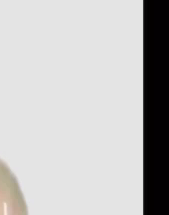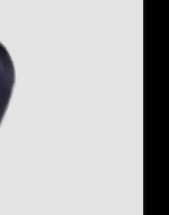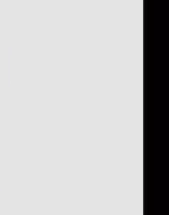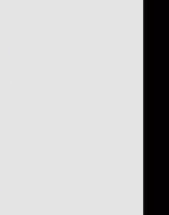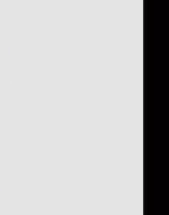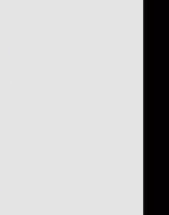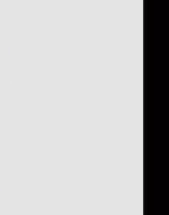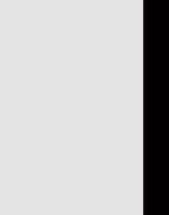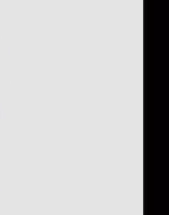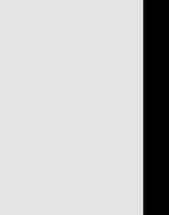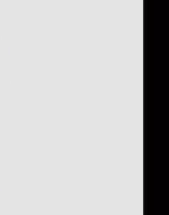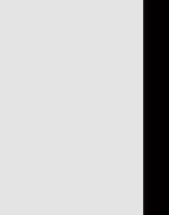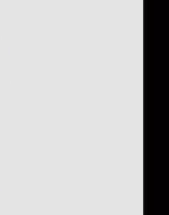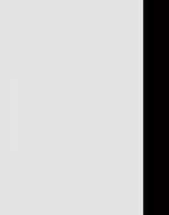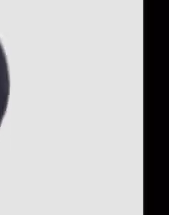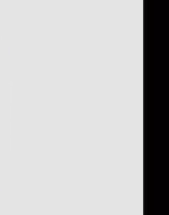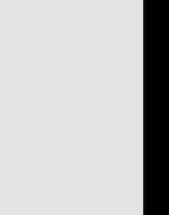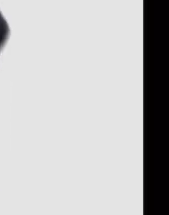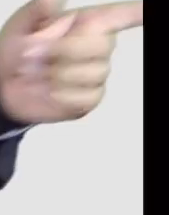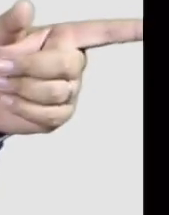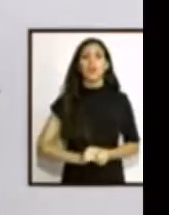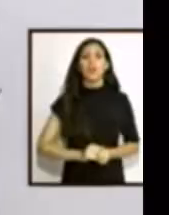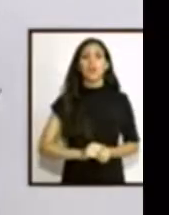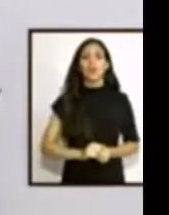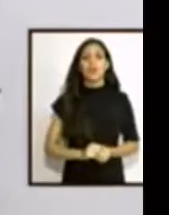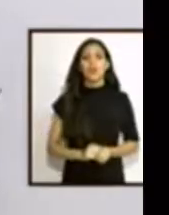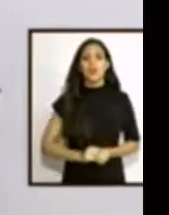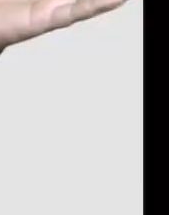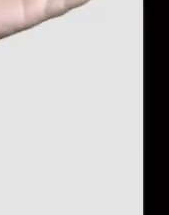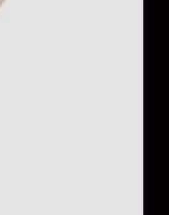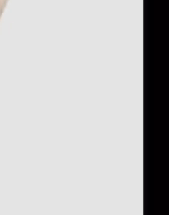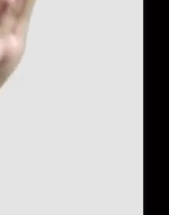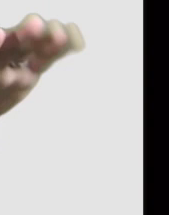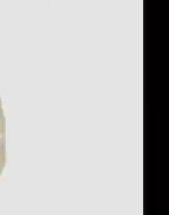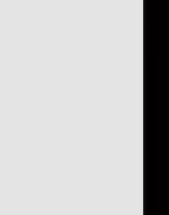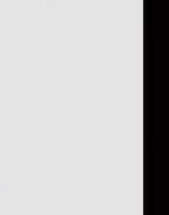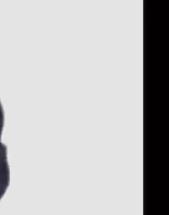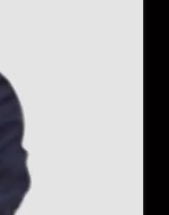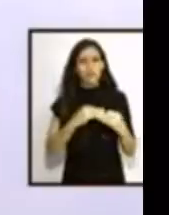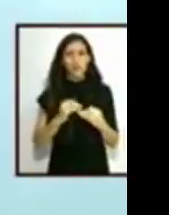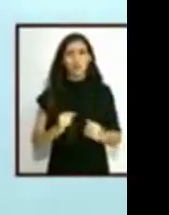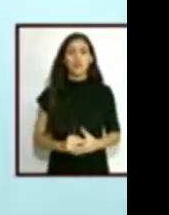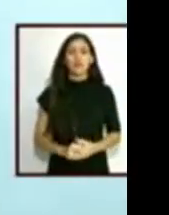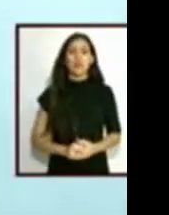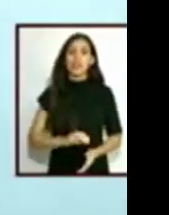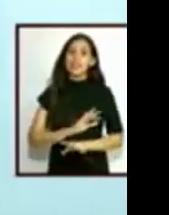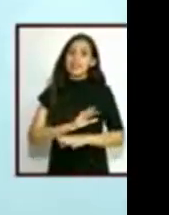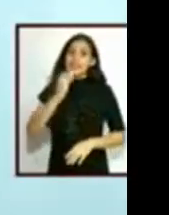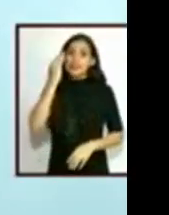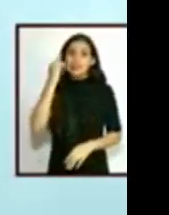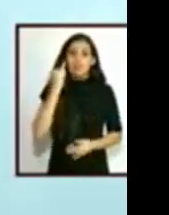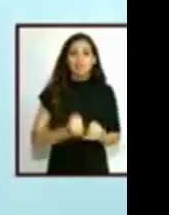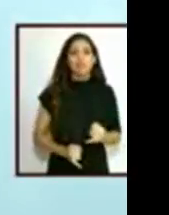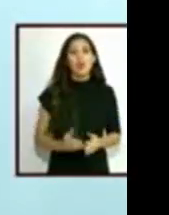meter. Seguro te enojado ahorita. Te va a meter en pedo el voto secreto para que te metes en problema. Cálmale. Tiempo de escuchar al licenciado